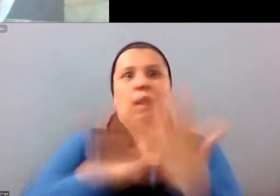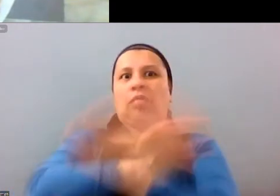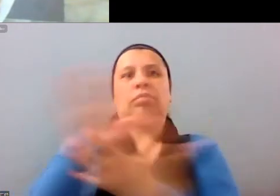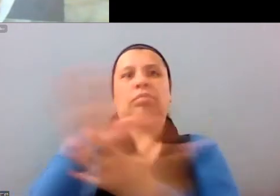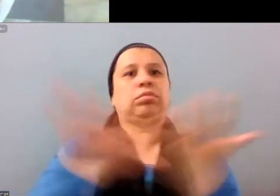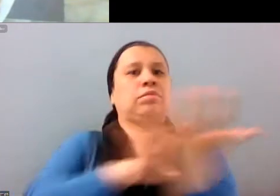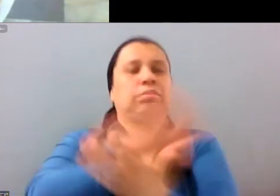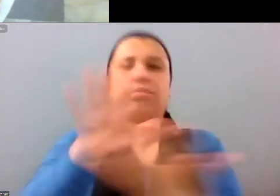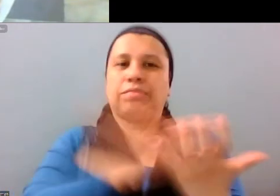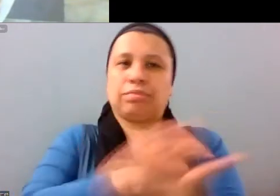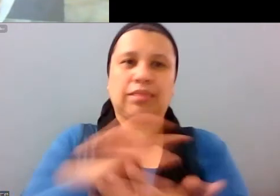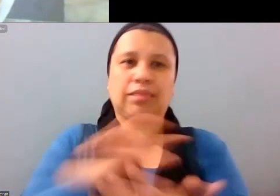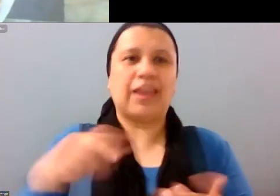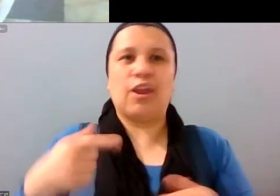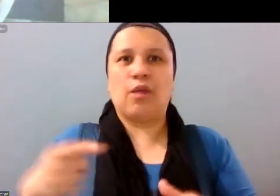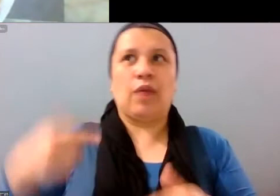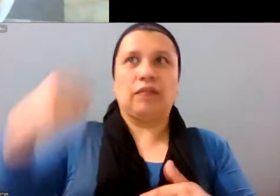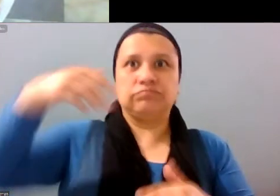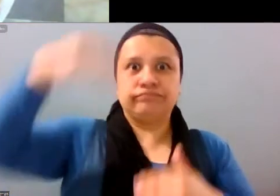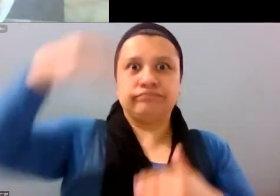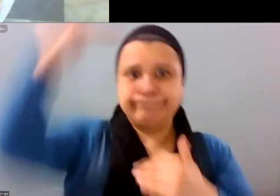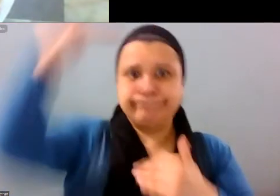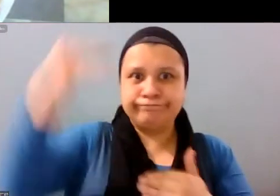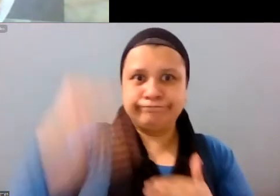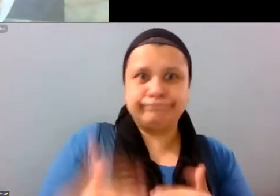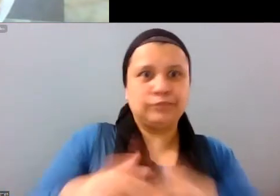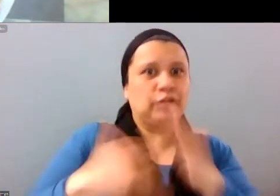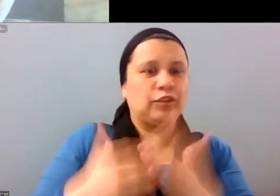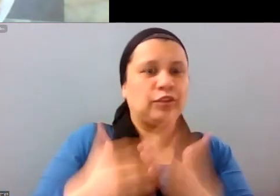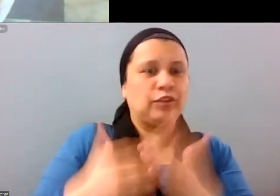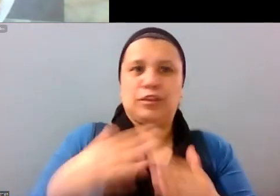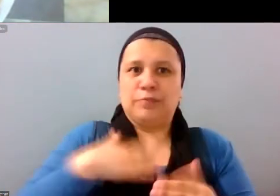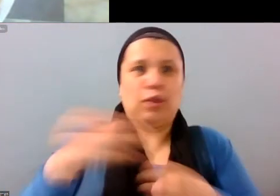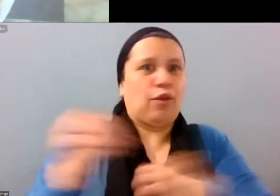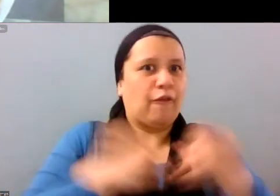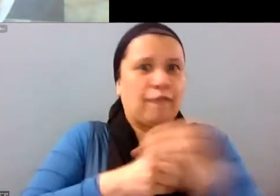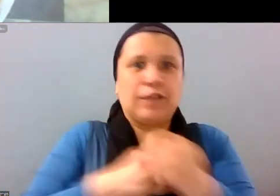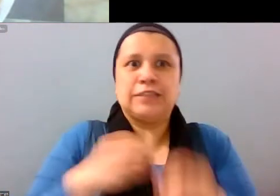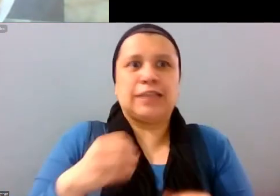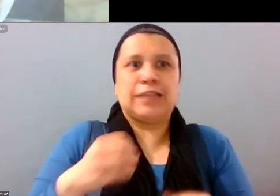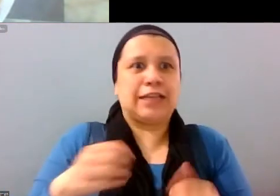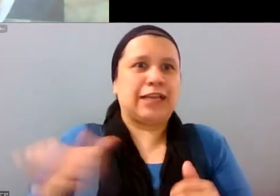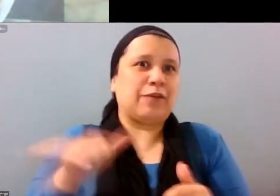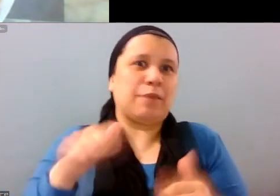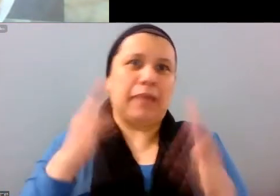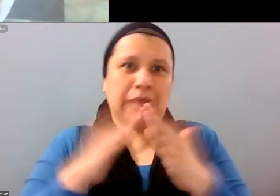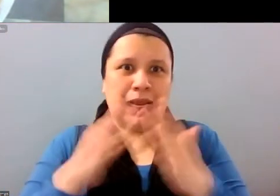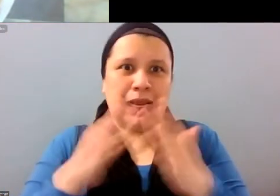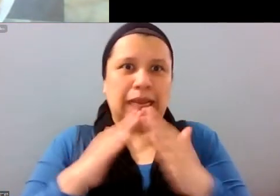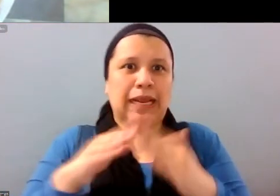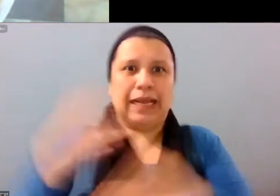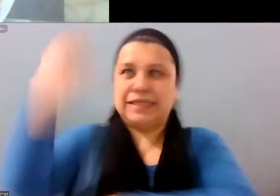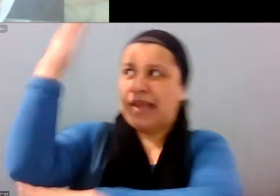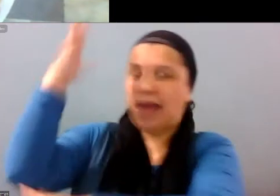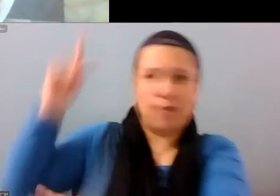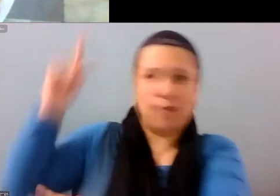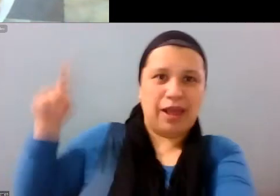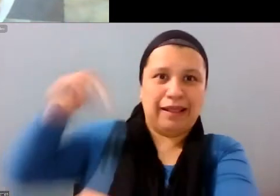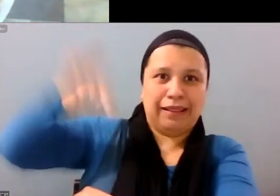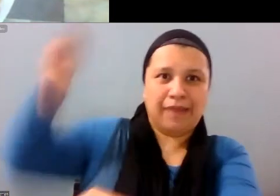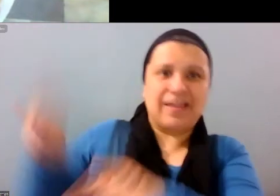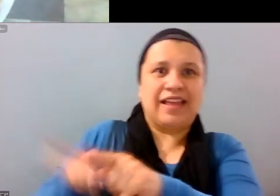los jerarcas también nosotros verdad como usted puede ver mi oficina la mayoría de las veces en mi casa mi sala donde está el árbol de navidad también tuvimos que readecuar